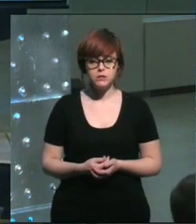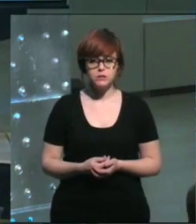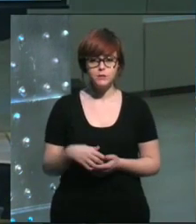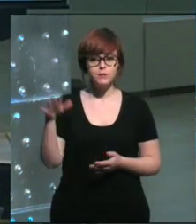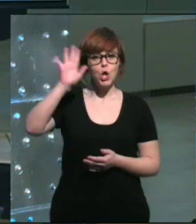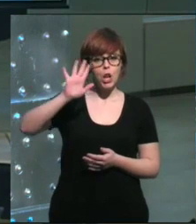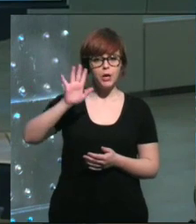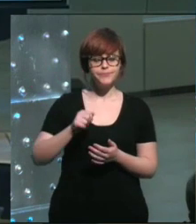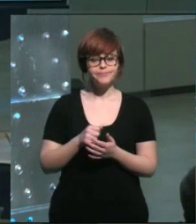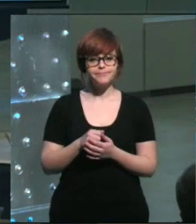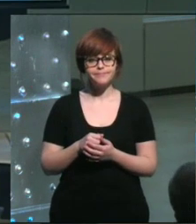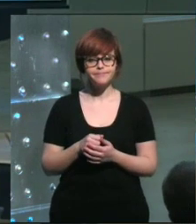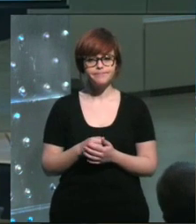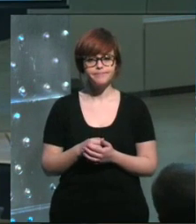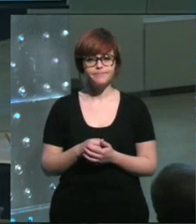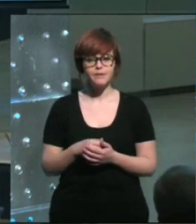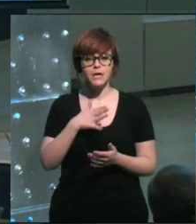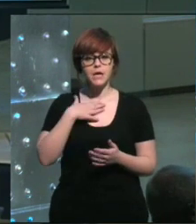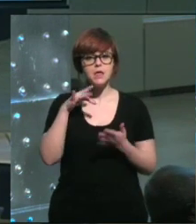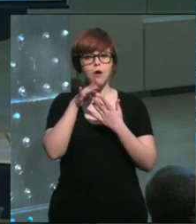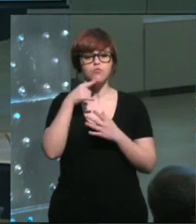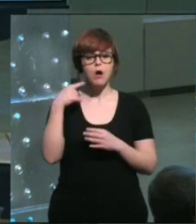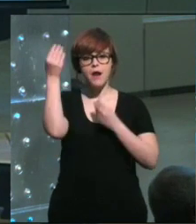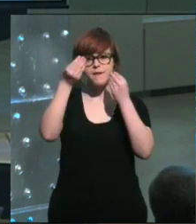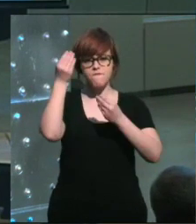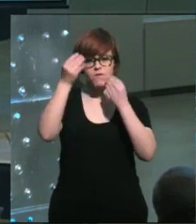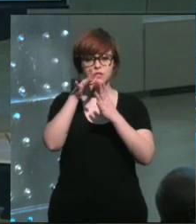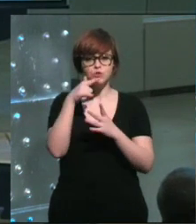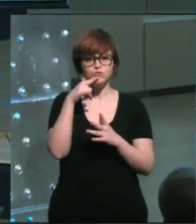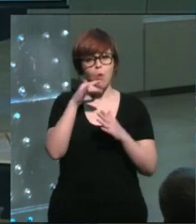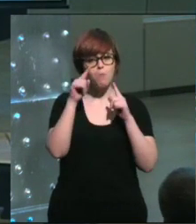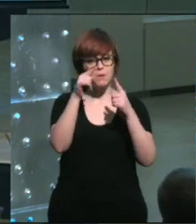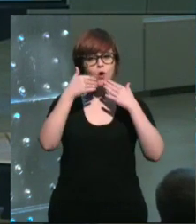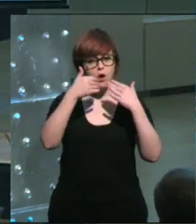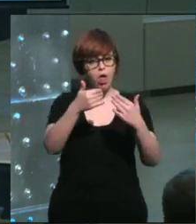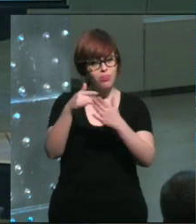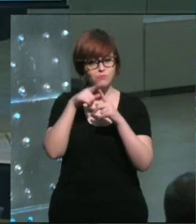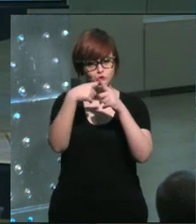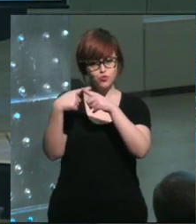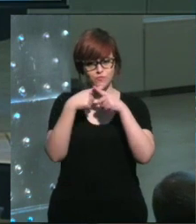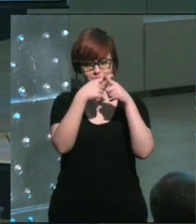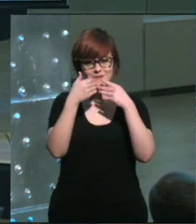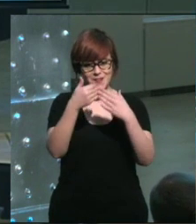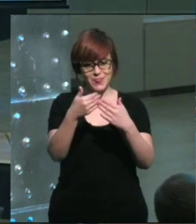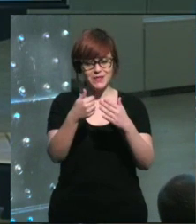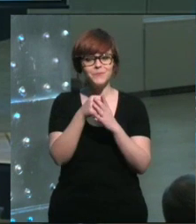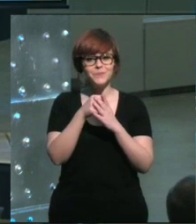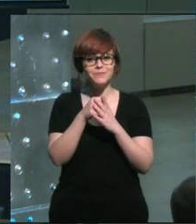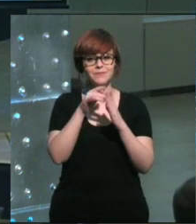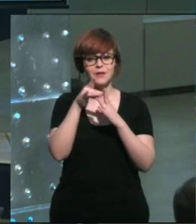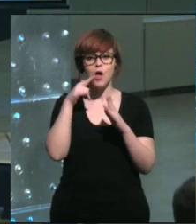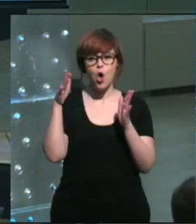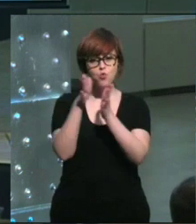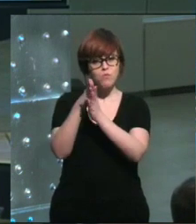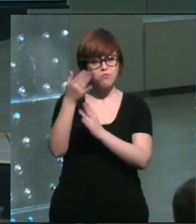Hola. Quería hacer una reflexión. Desde lo primero, muchas gracias por compartir. Como decía el